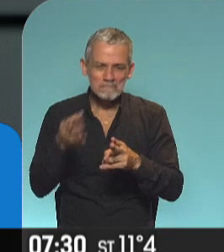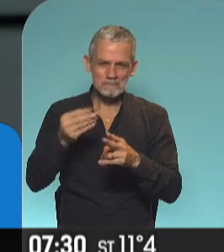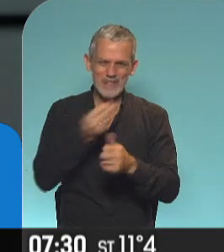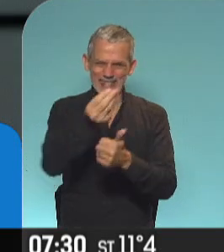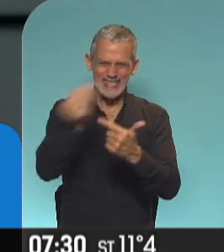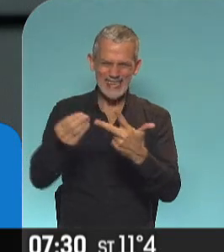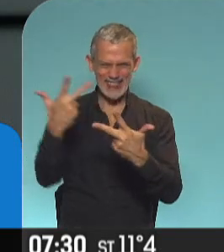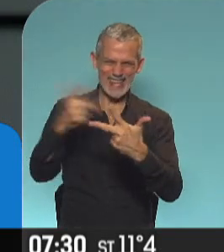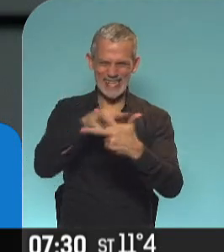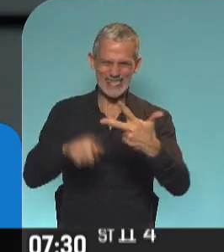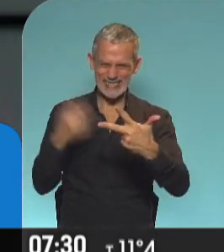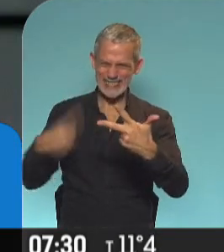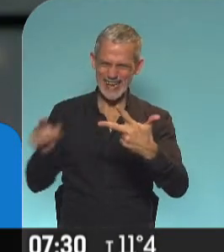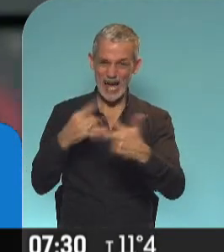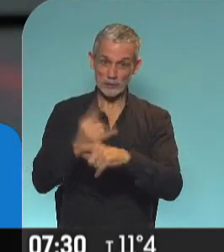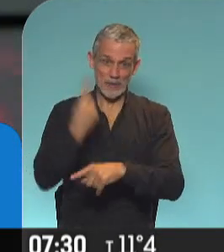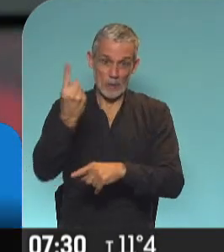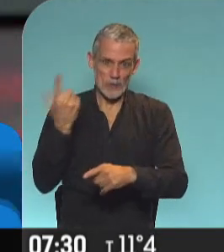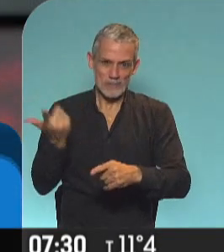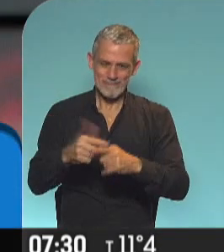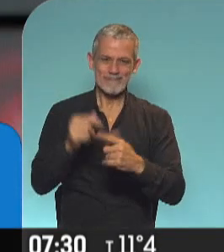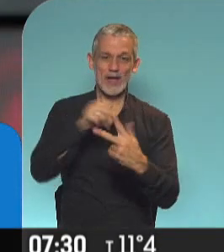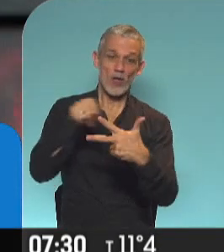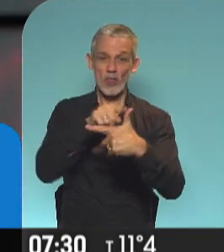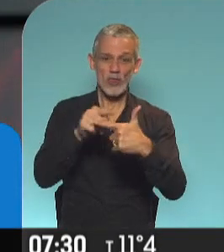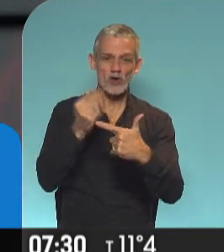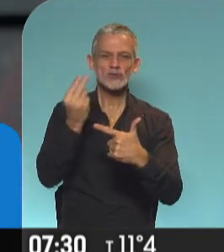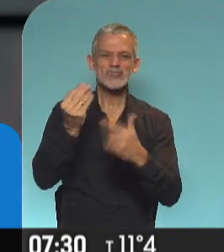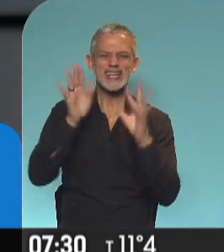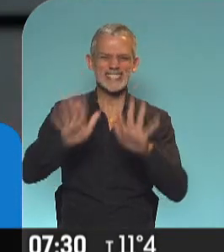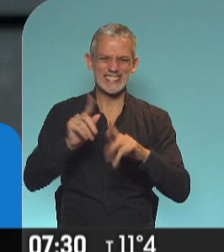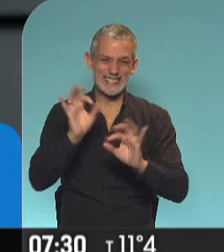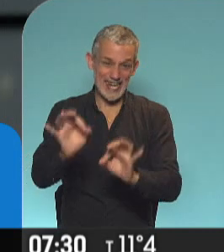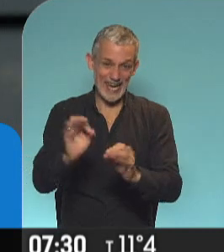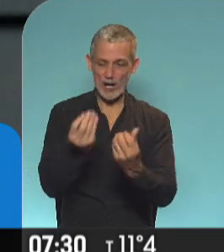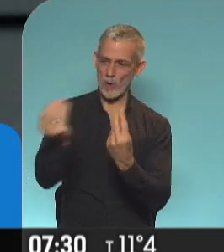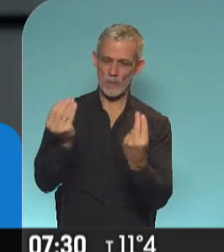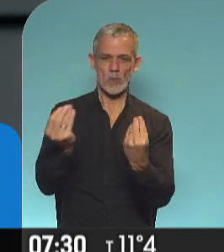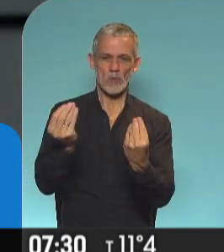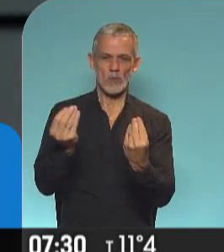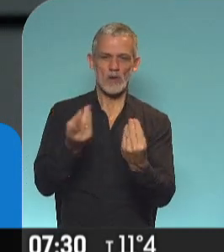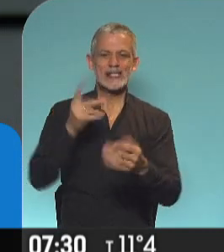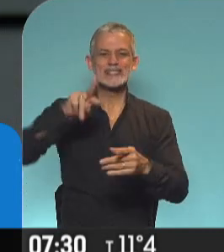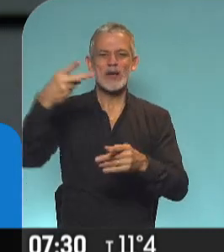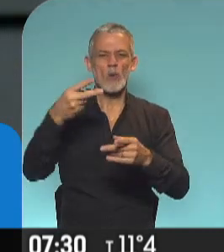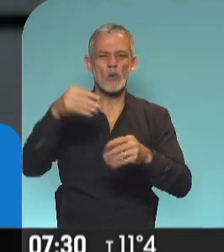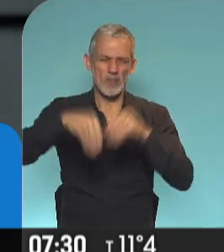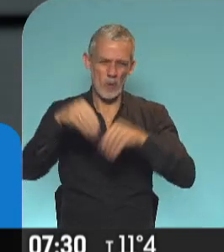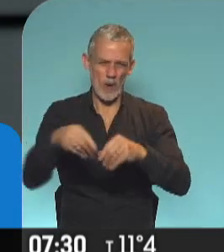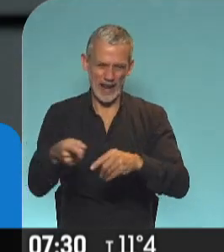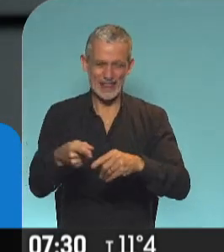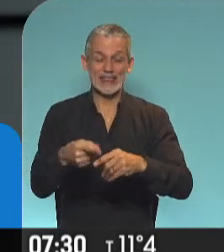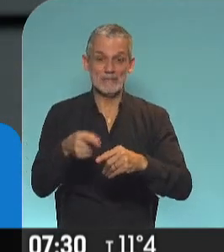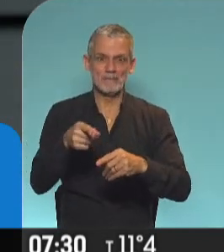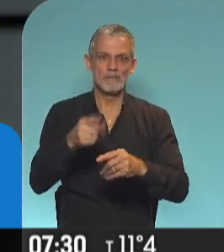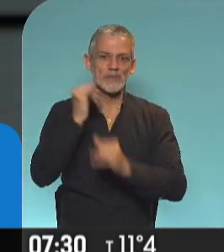presentar distintos candidatos. Y es más, que estos dos candidatos llegaran al balotaje. Y es más, en una de las anécdotas que cuenta precisamente